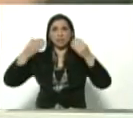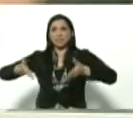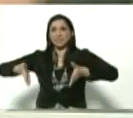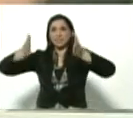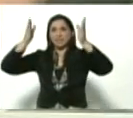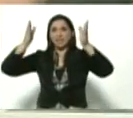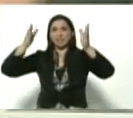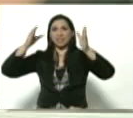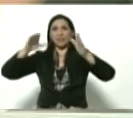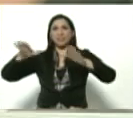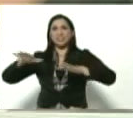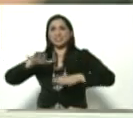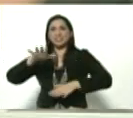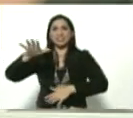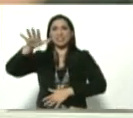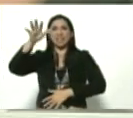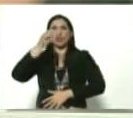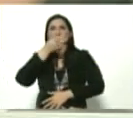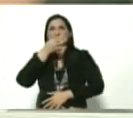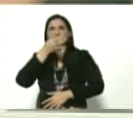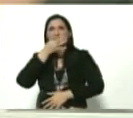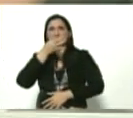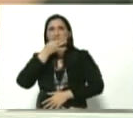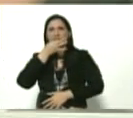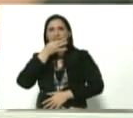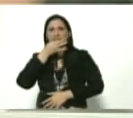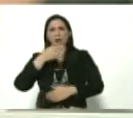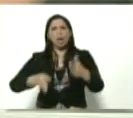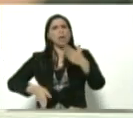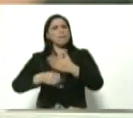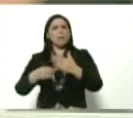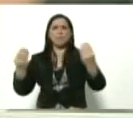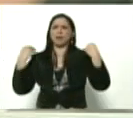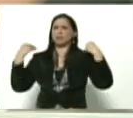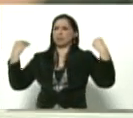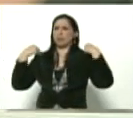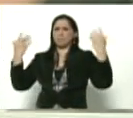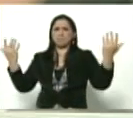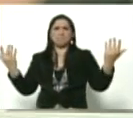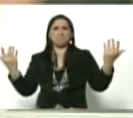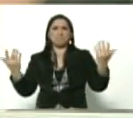de Cerro Verde, el gym. Iban para el gym.